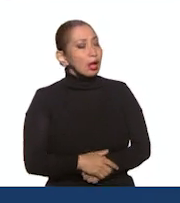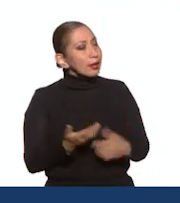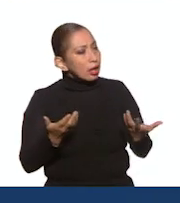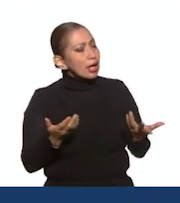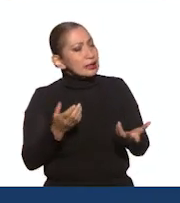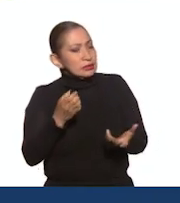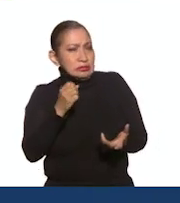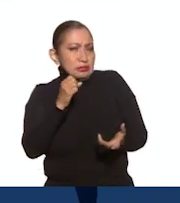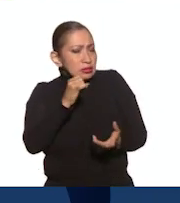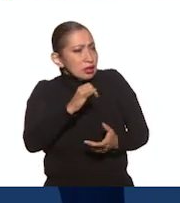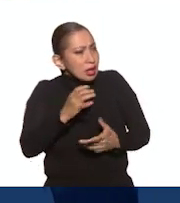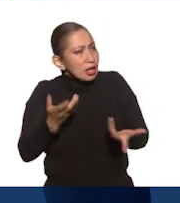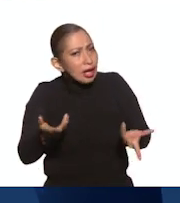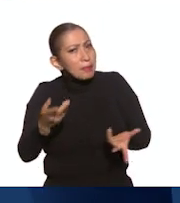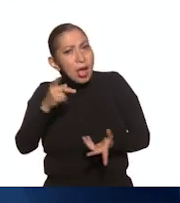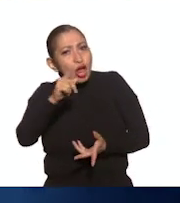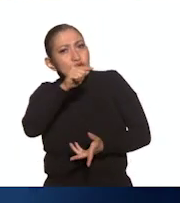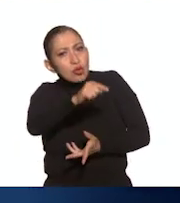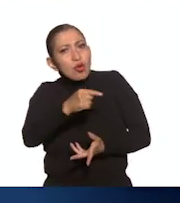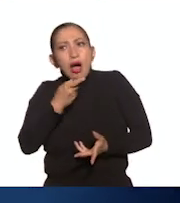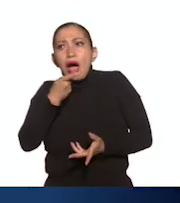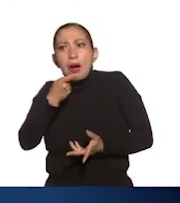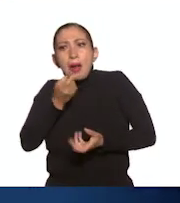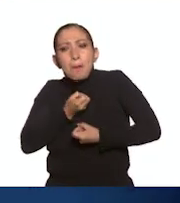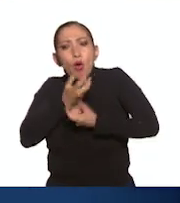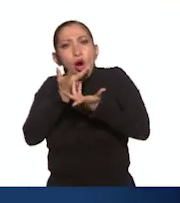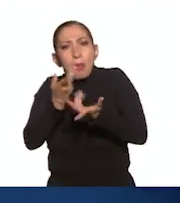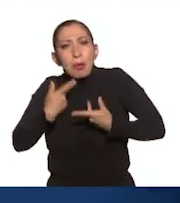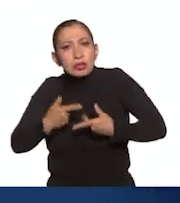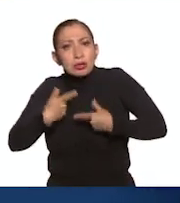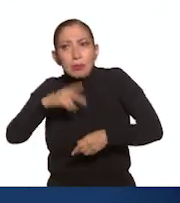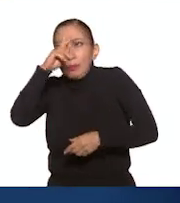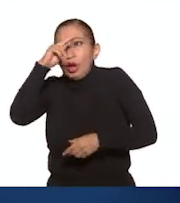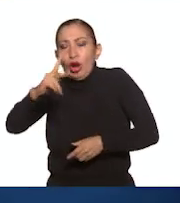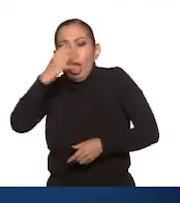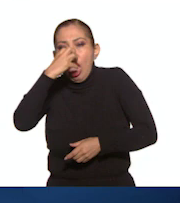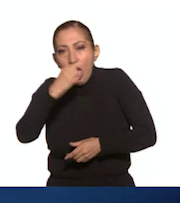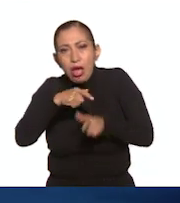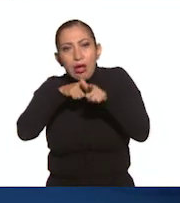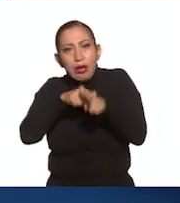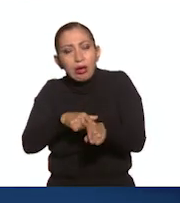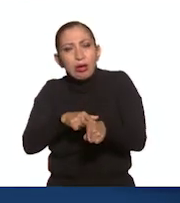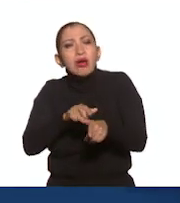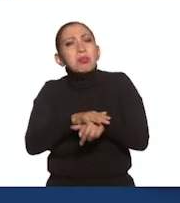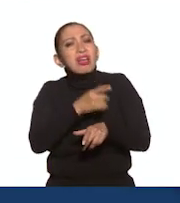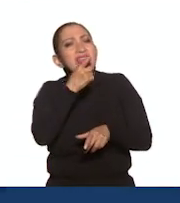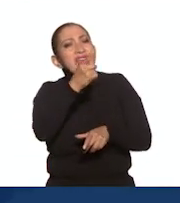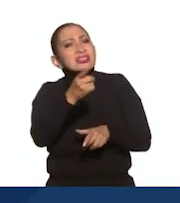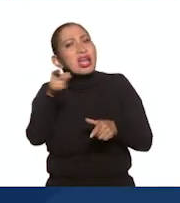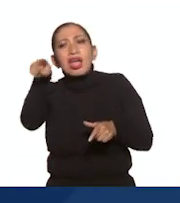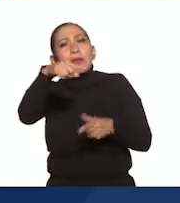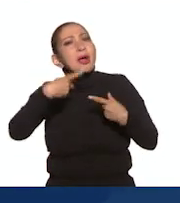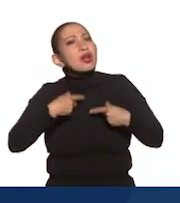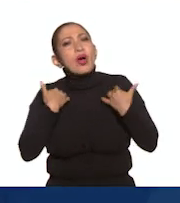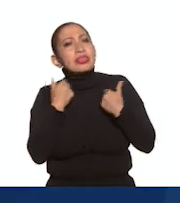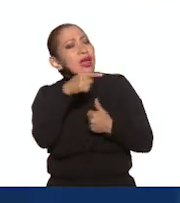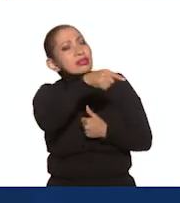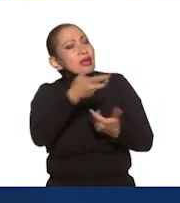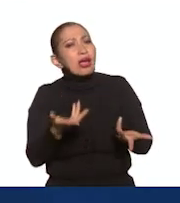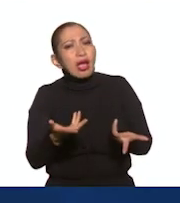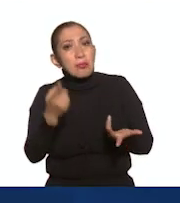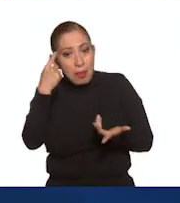pero es que si no hablas con nadie, pues más triste vas a estar. ¿Y por qué dices que nadie te comprende? Pues